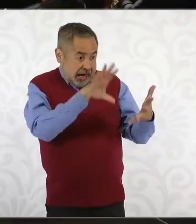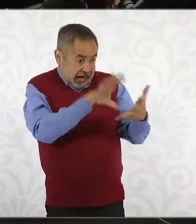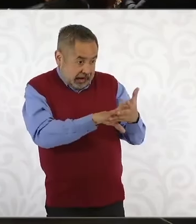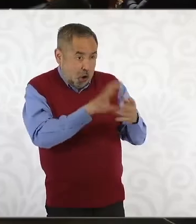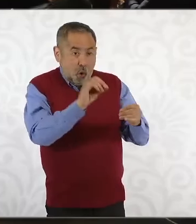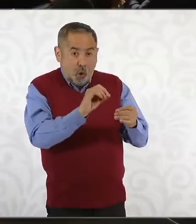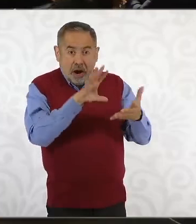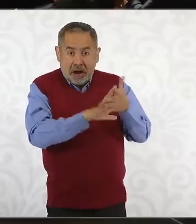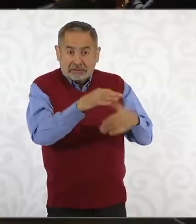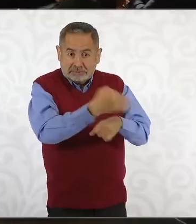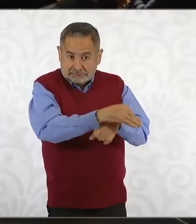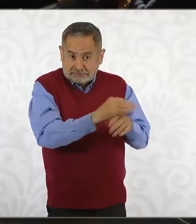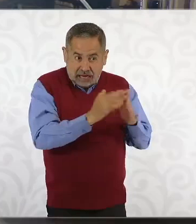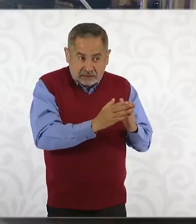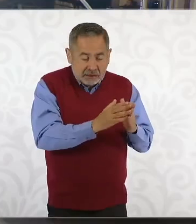Gracias.